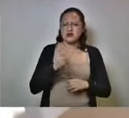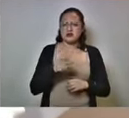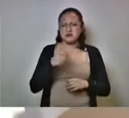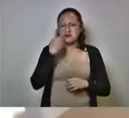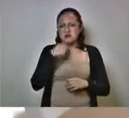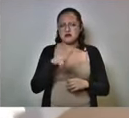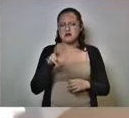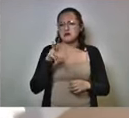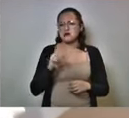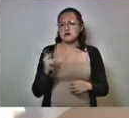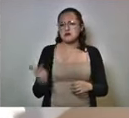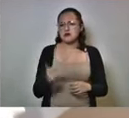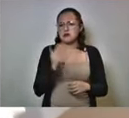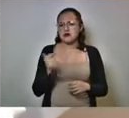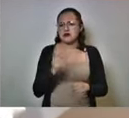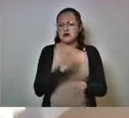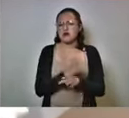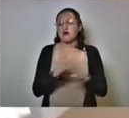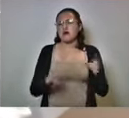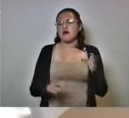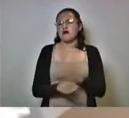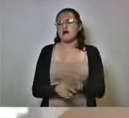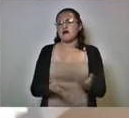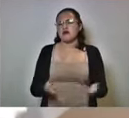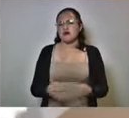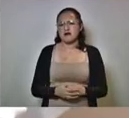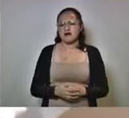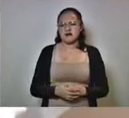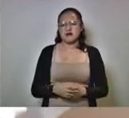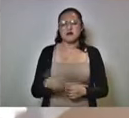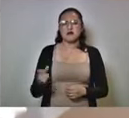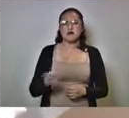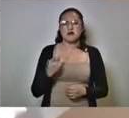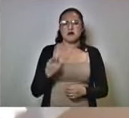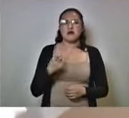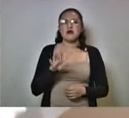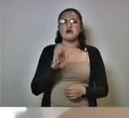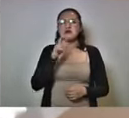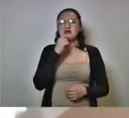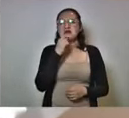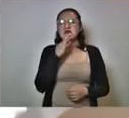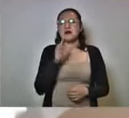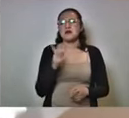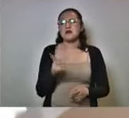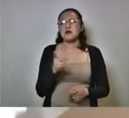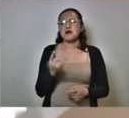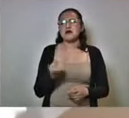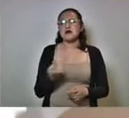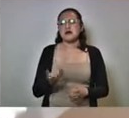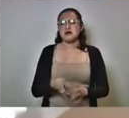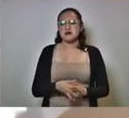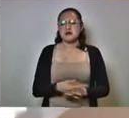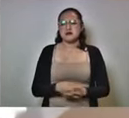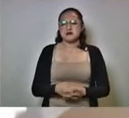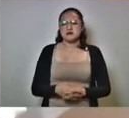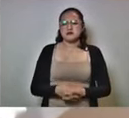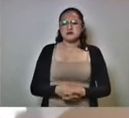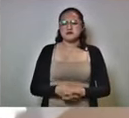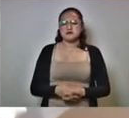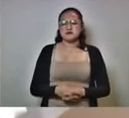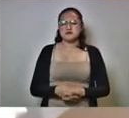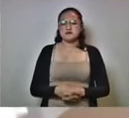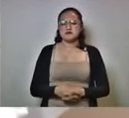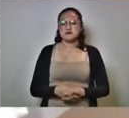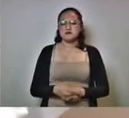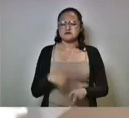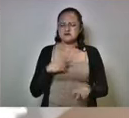me pregunten cosas así como que me las preguntaran niñas chiquitas. ¿Sí?